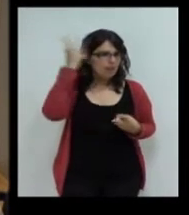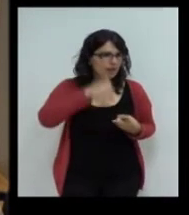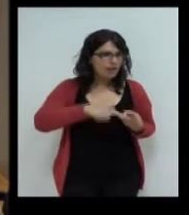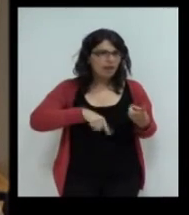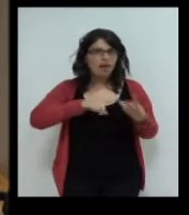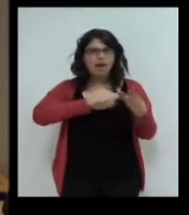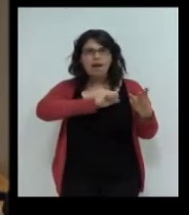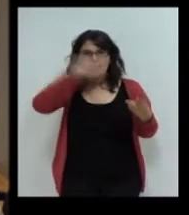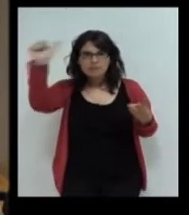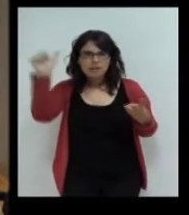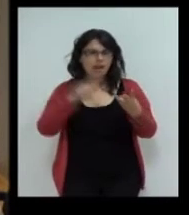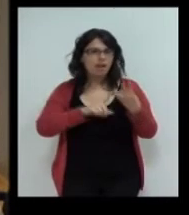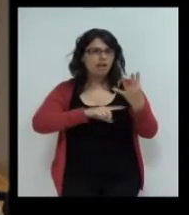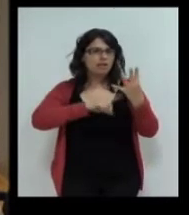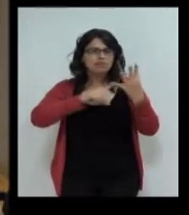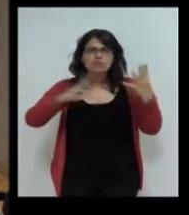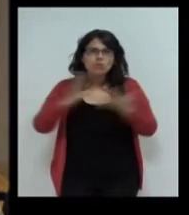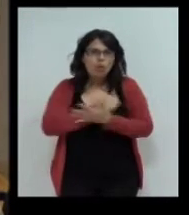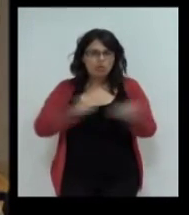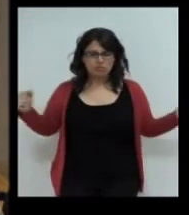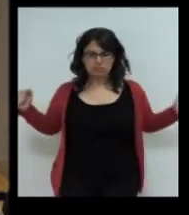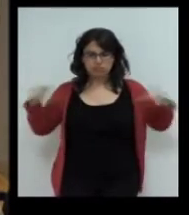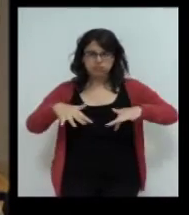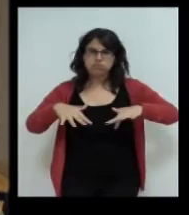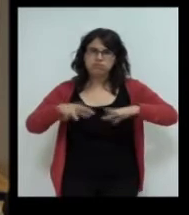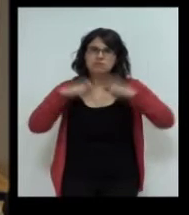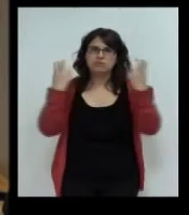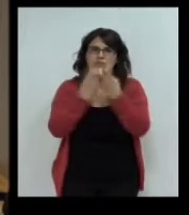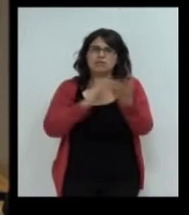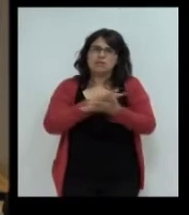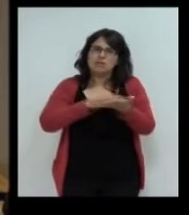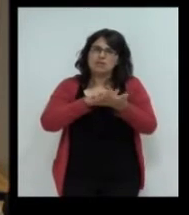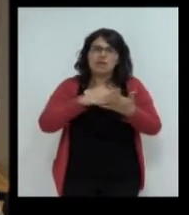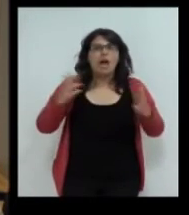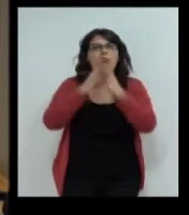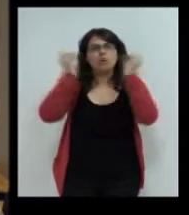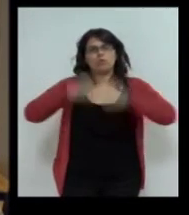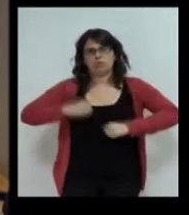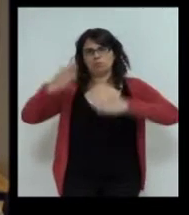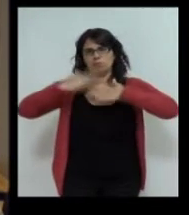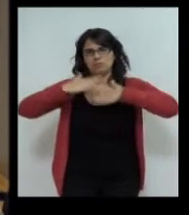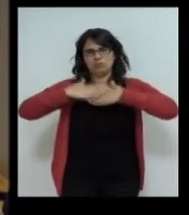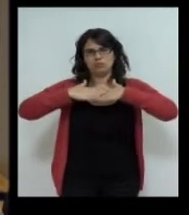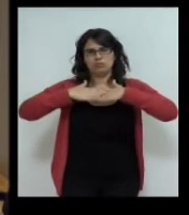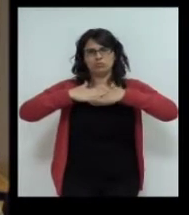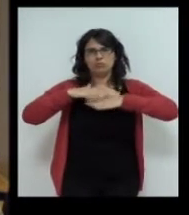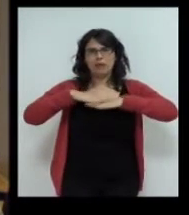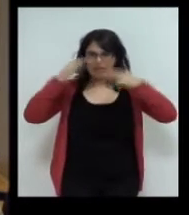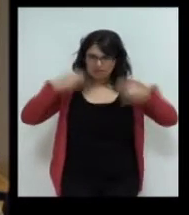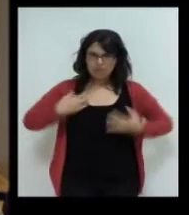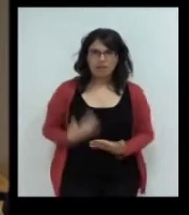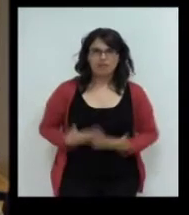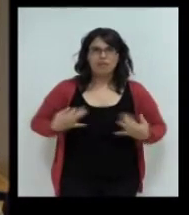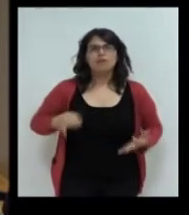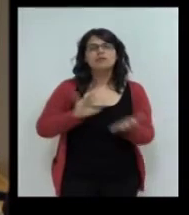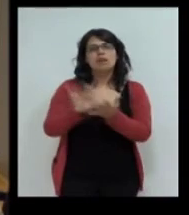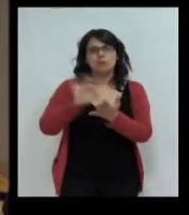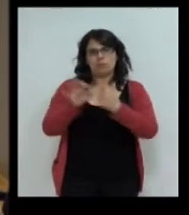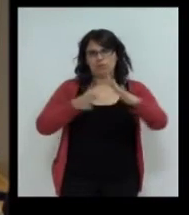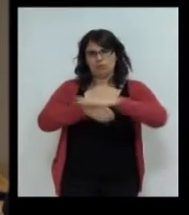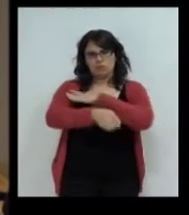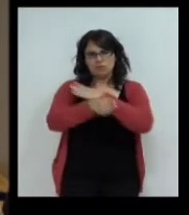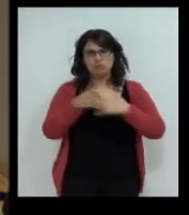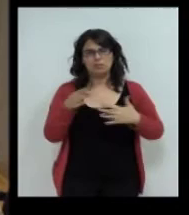América, Asia, en el que se llegue a acuerdos de mínimos sobre cómo garantizar que los servicios sean, en este caso,